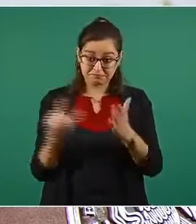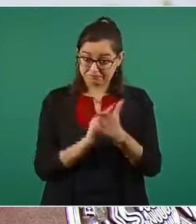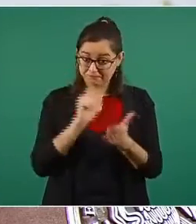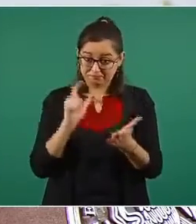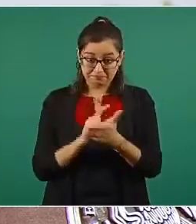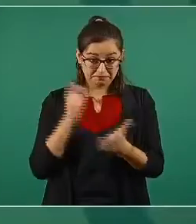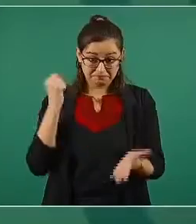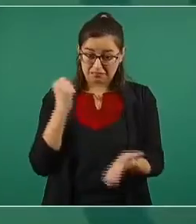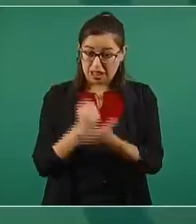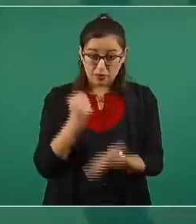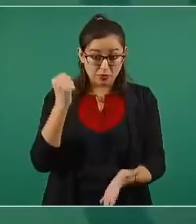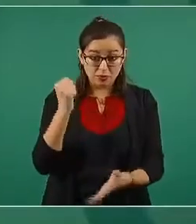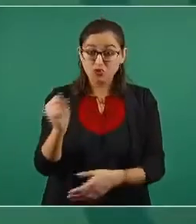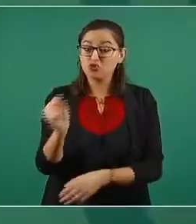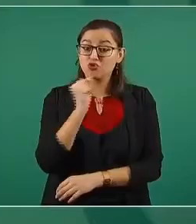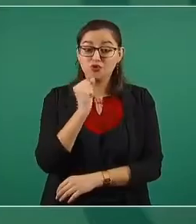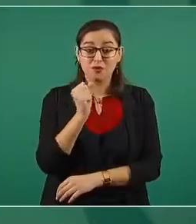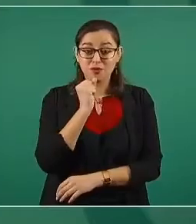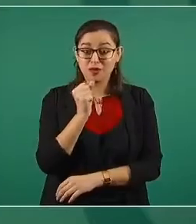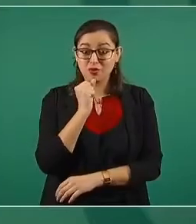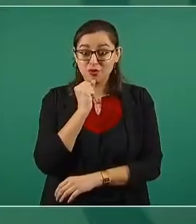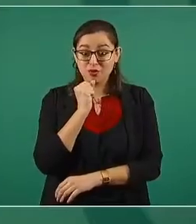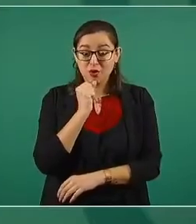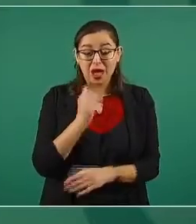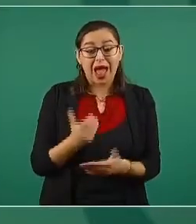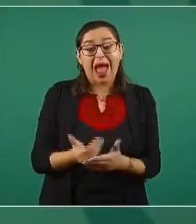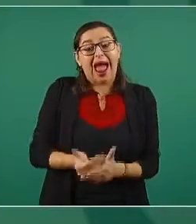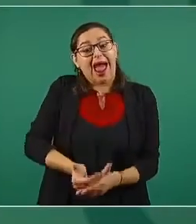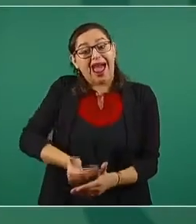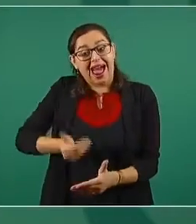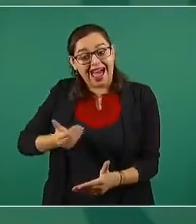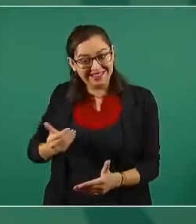y a unas horas empezaron a llover amparos.